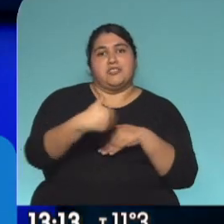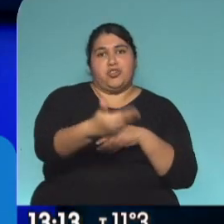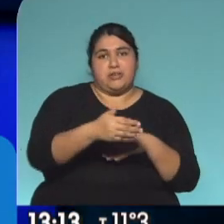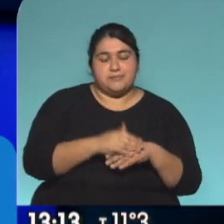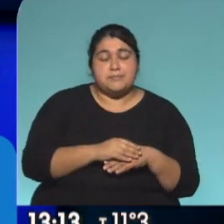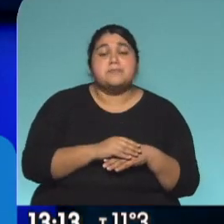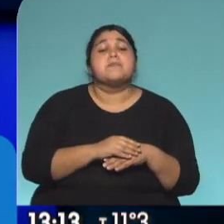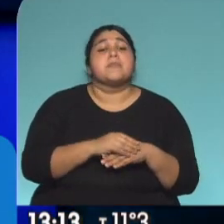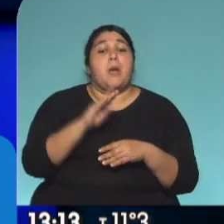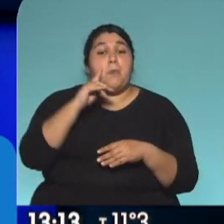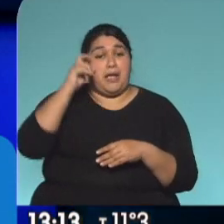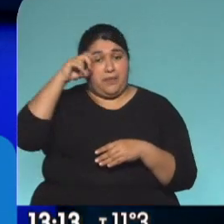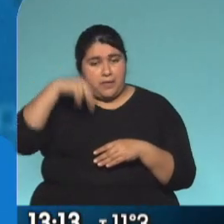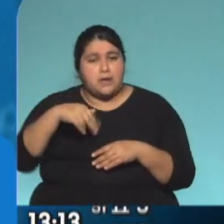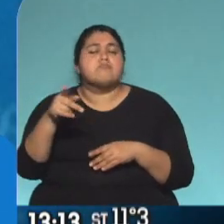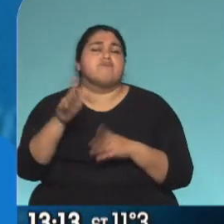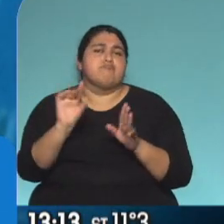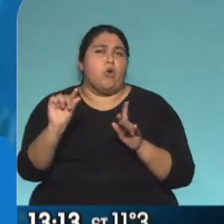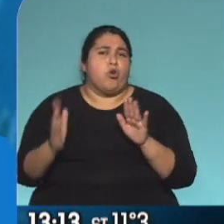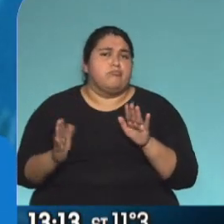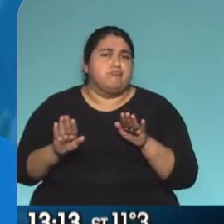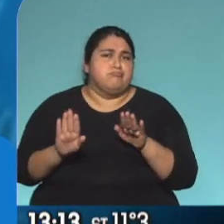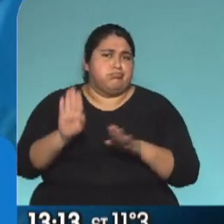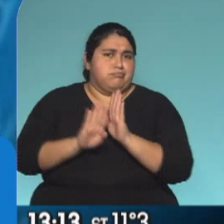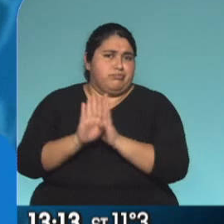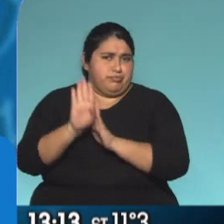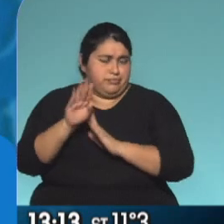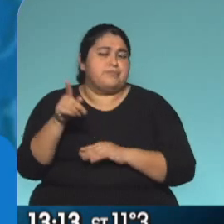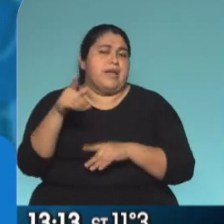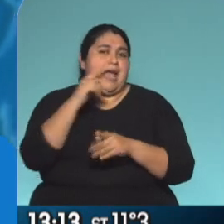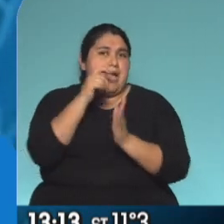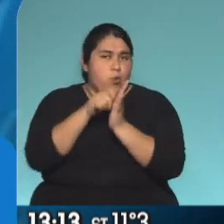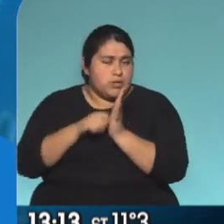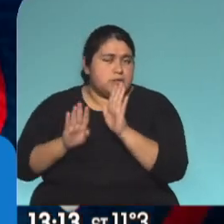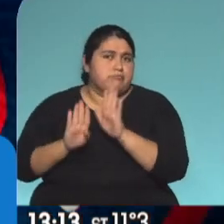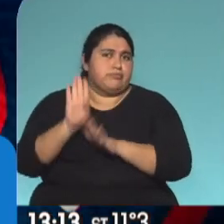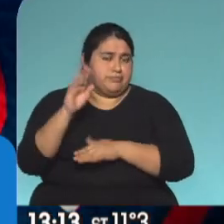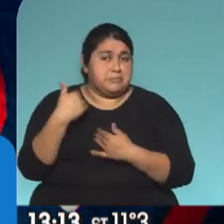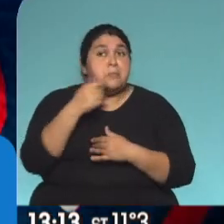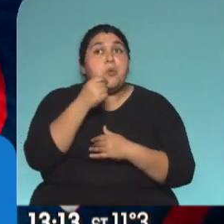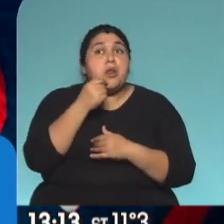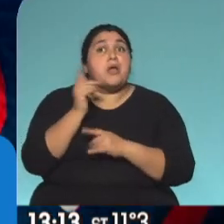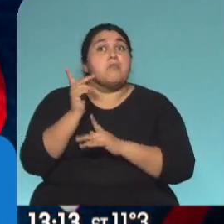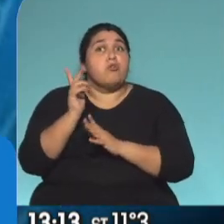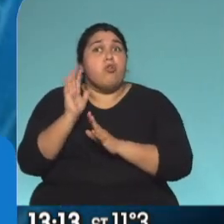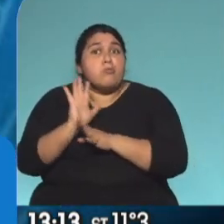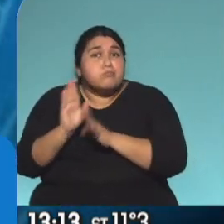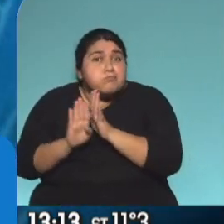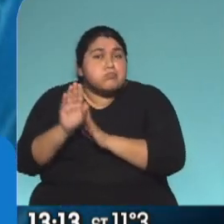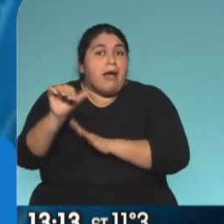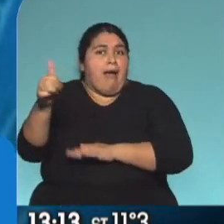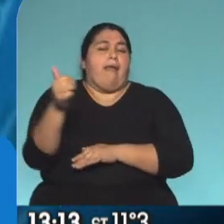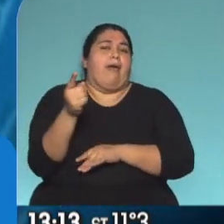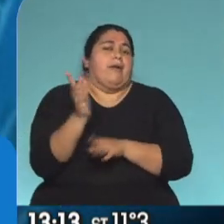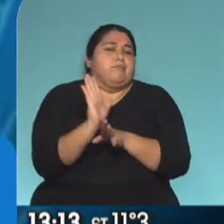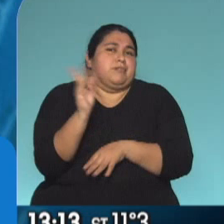Unidos, Joe Biden aventaja a Donald Trump en las encuestas, un pronóstico que de concretarse dejaría al actual mandatario sin la